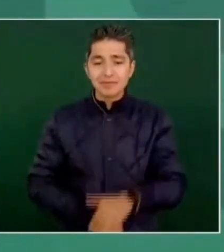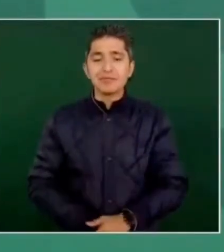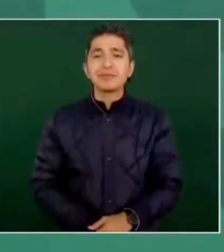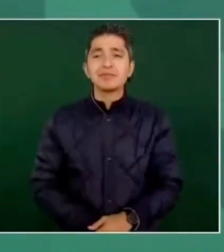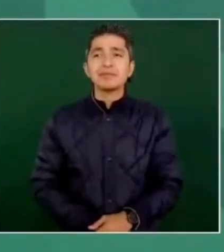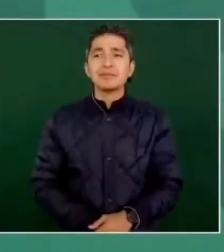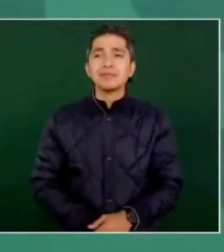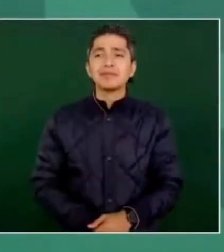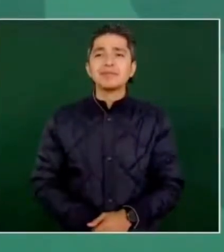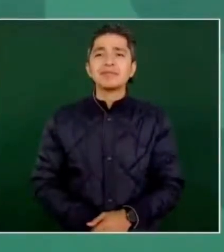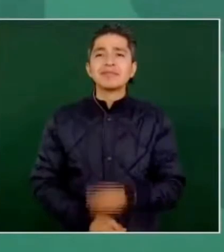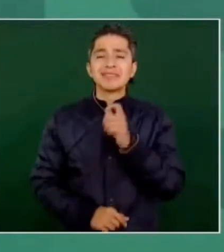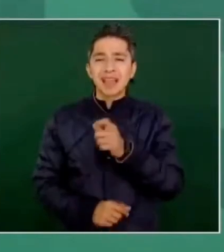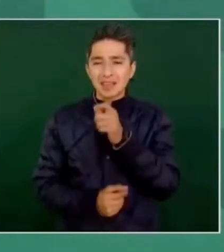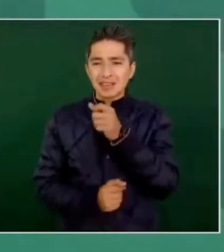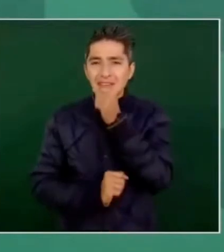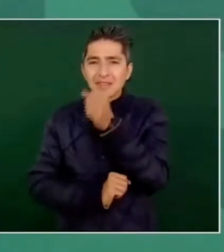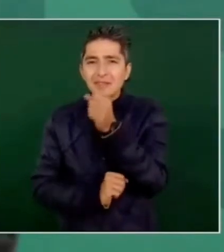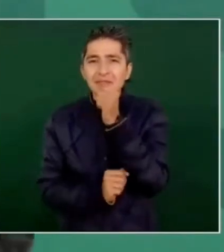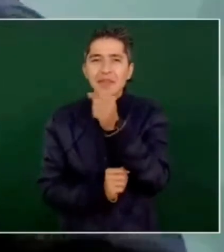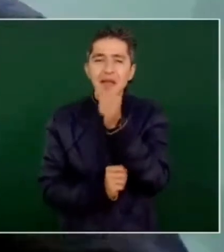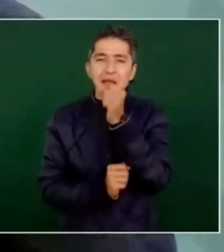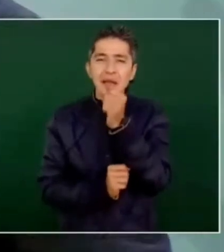la corresponsal del New York Times